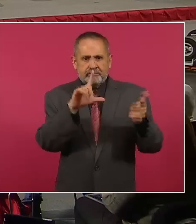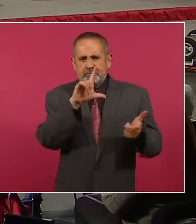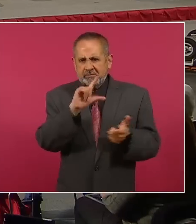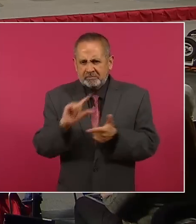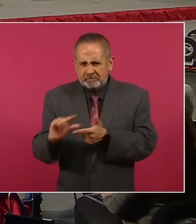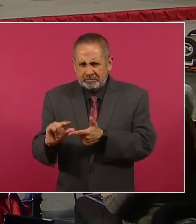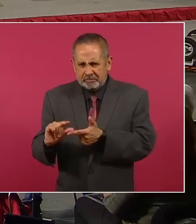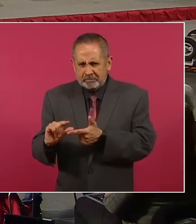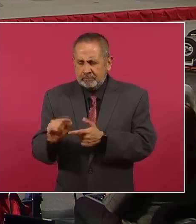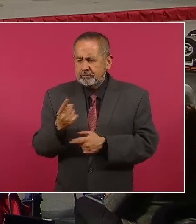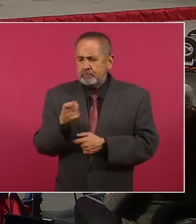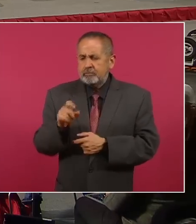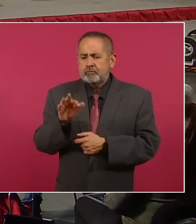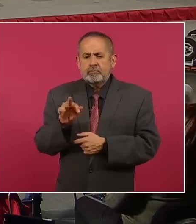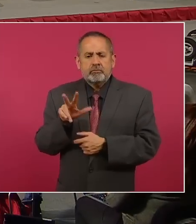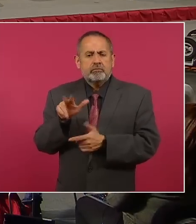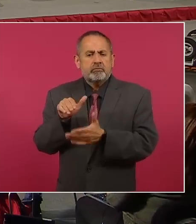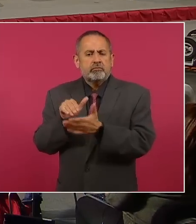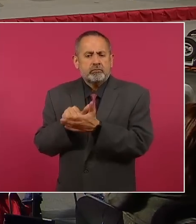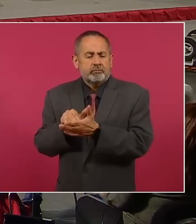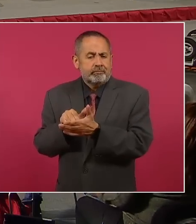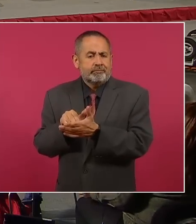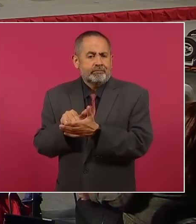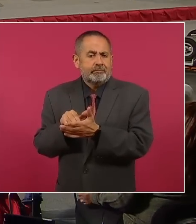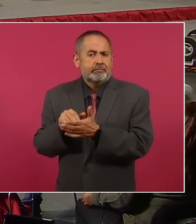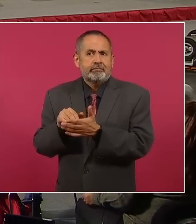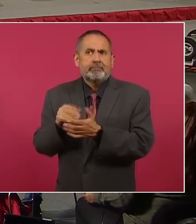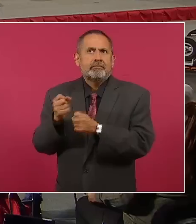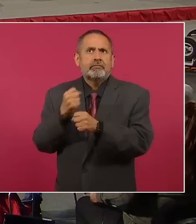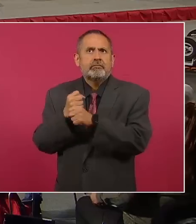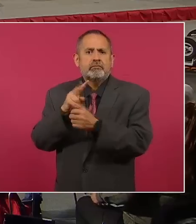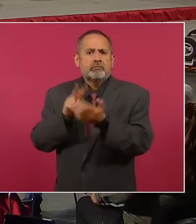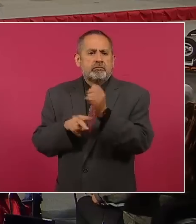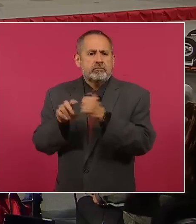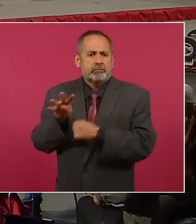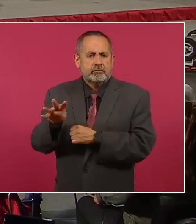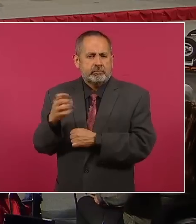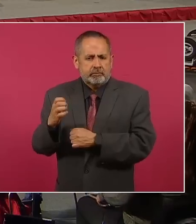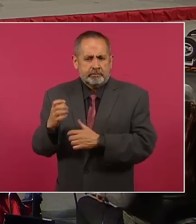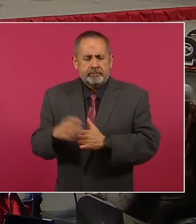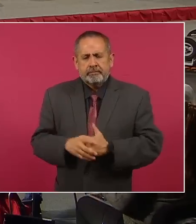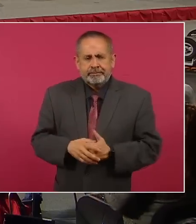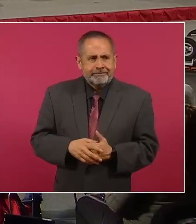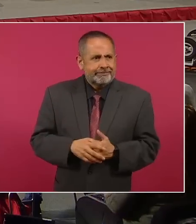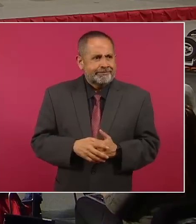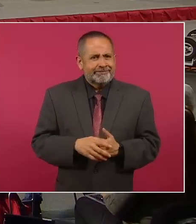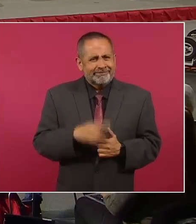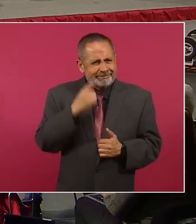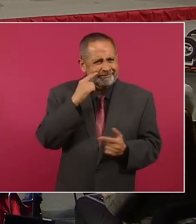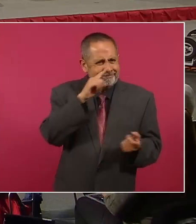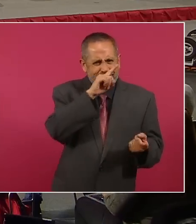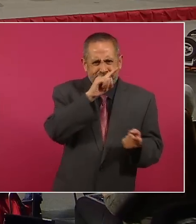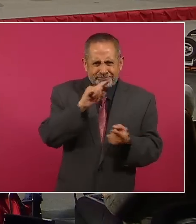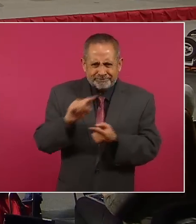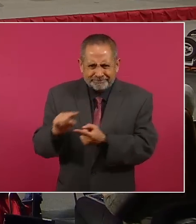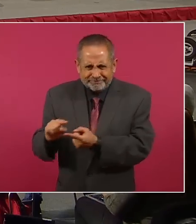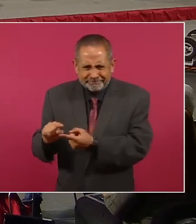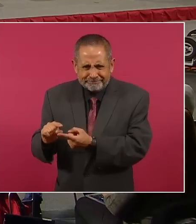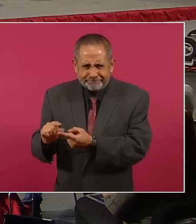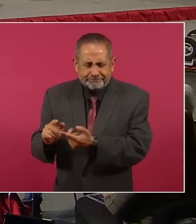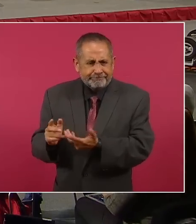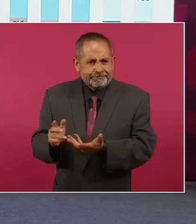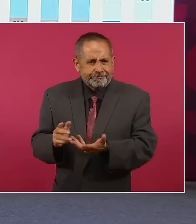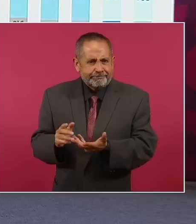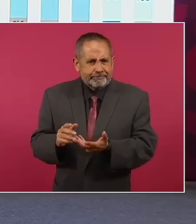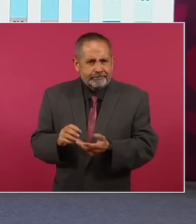barriles y 148.000 en enero del 2019. También aquí podemos observar